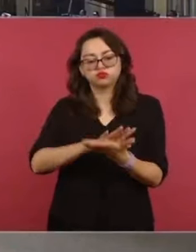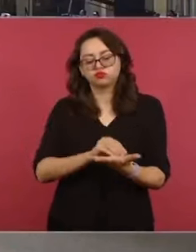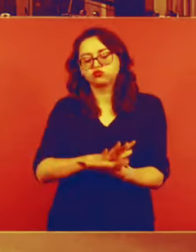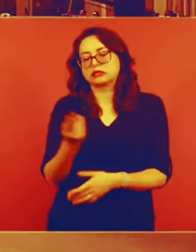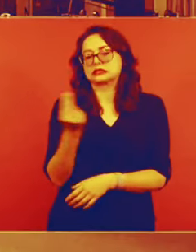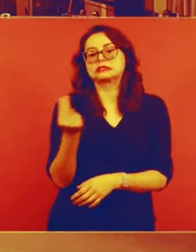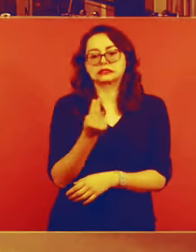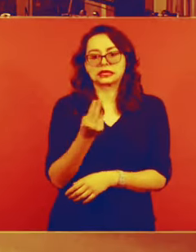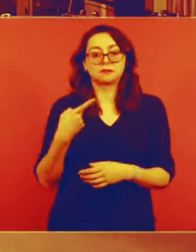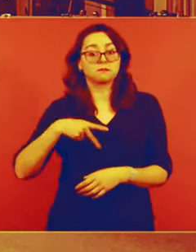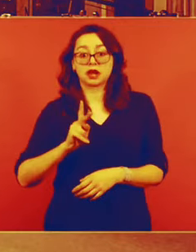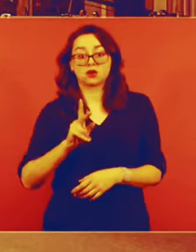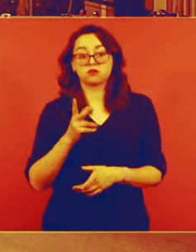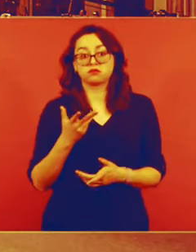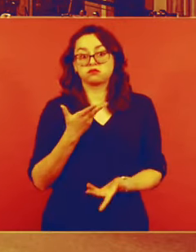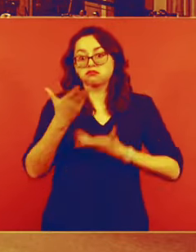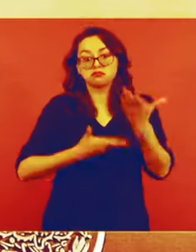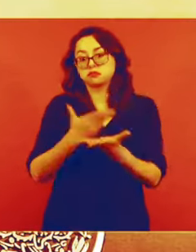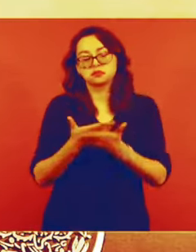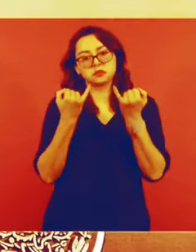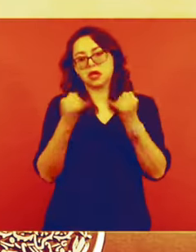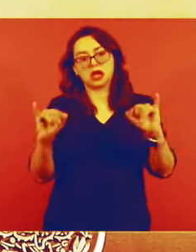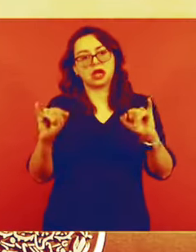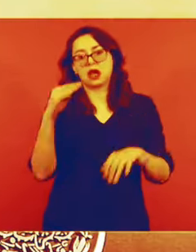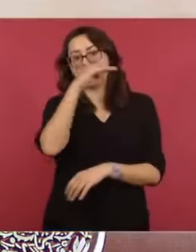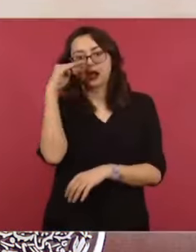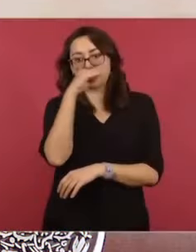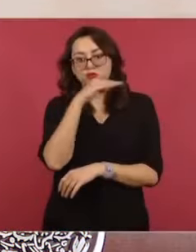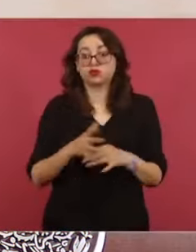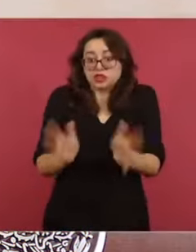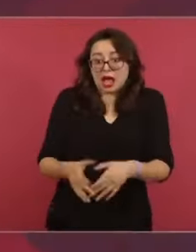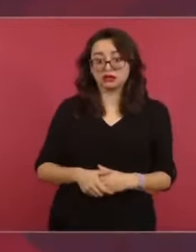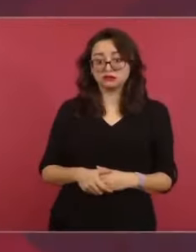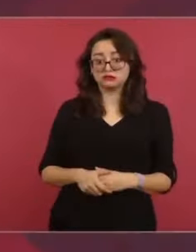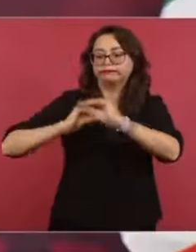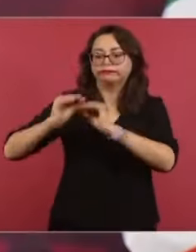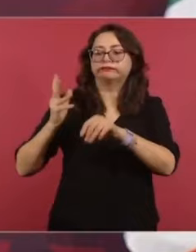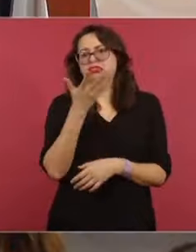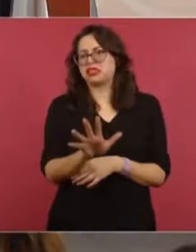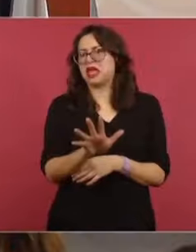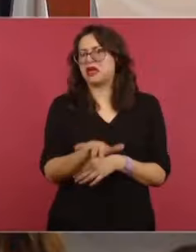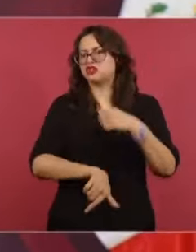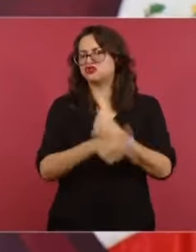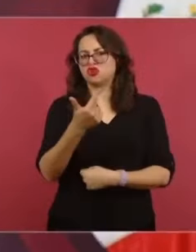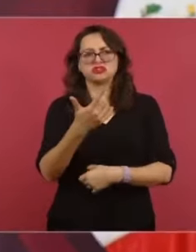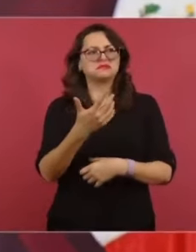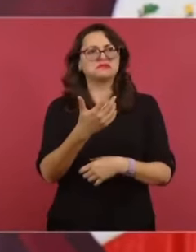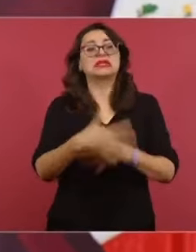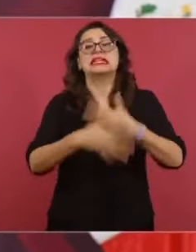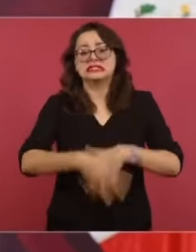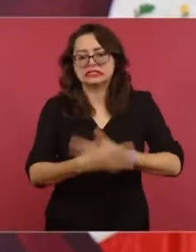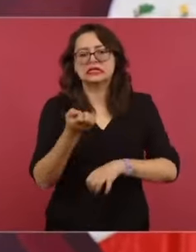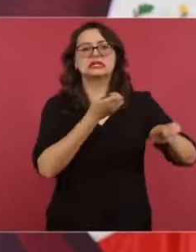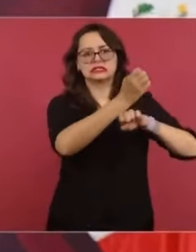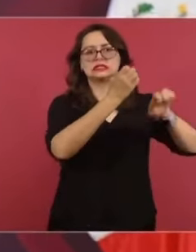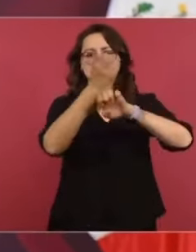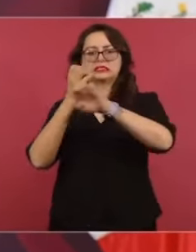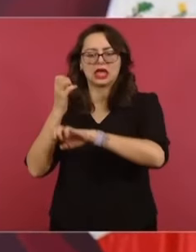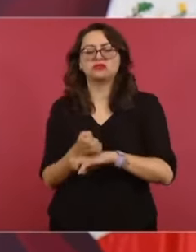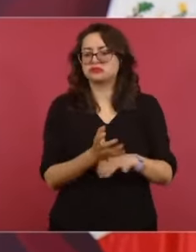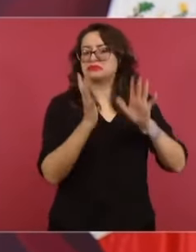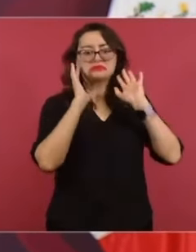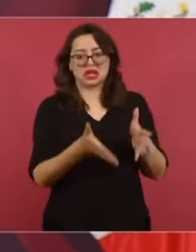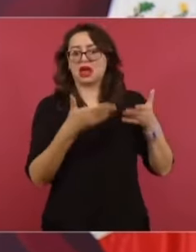propósito porque todo el servicio médico va a ser gratuito Es gratuito Y ya comenzó Ya en 15 estados de los